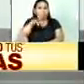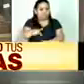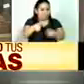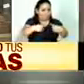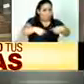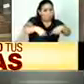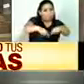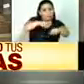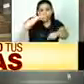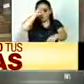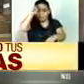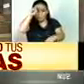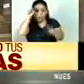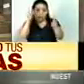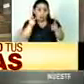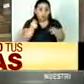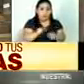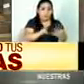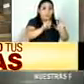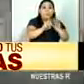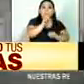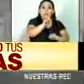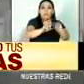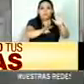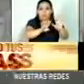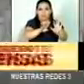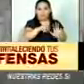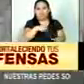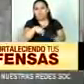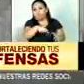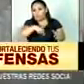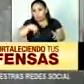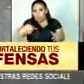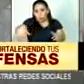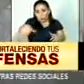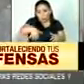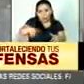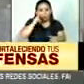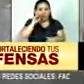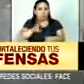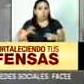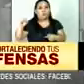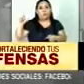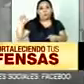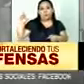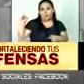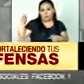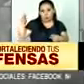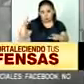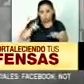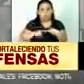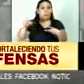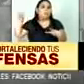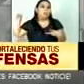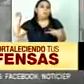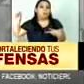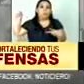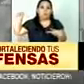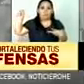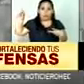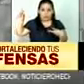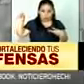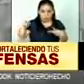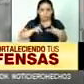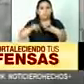la economía en 19 de los 50 estados este lunes reabrirán Colorado Montana Iowa y Mississippi